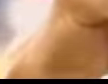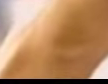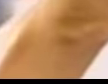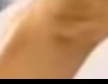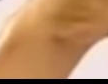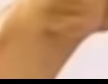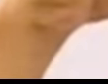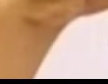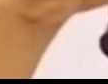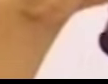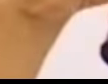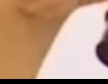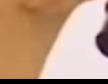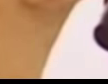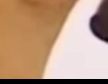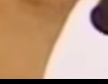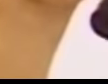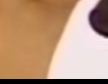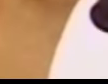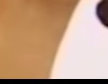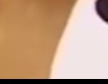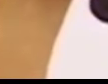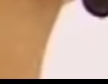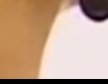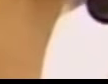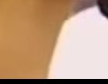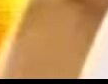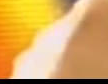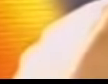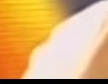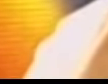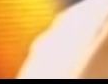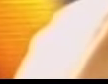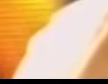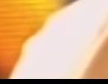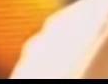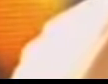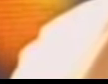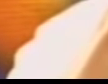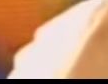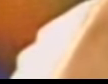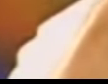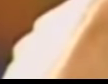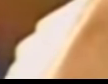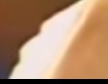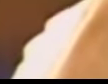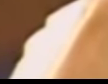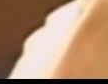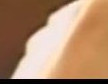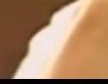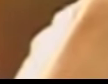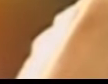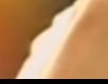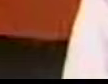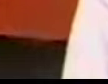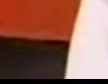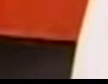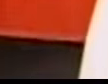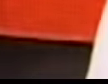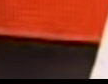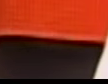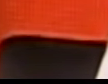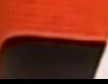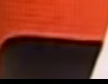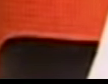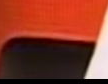alcalde y estoy comiendo. Es que me dijeron que la comida iba a tener sabor escaso. Estoy comiendo un poquito antes del almuerzo. No, eso yo ya me di cuenta, señor